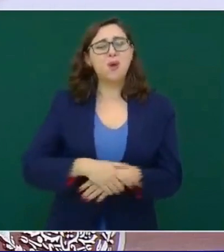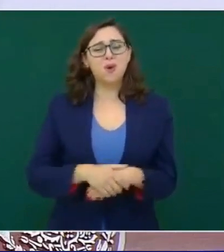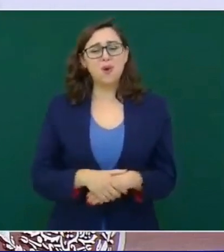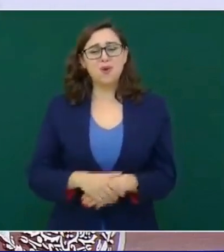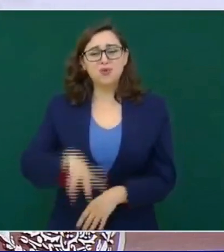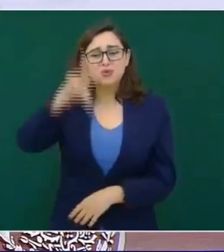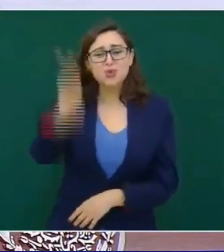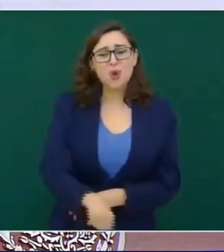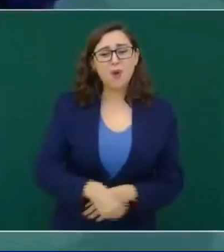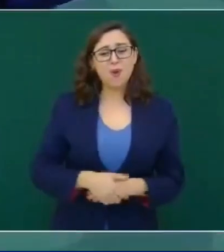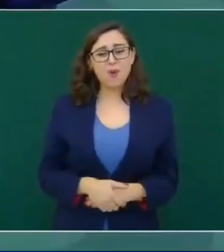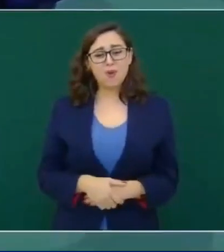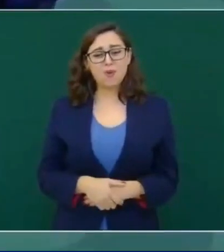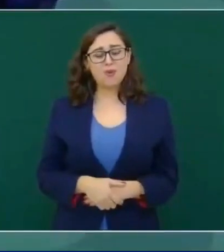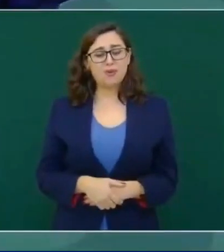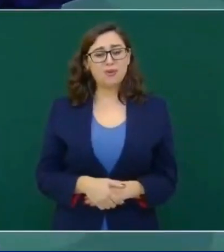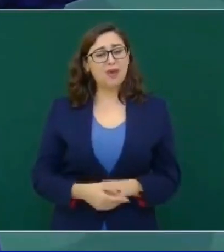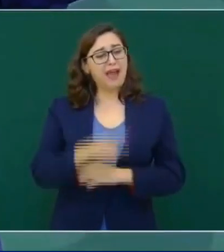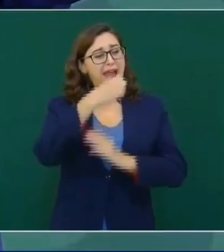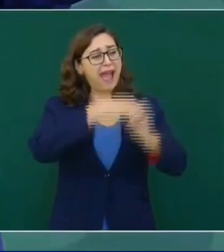de que los grandes,